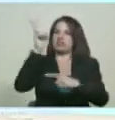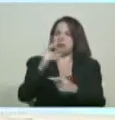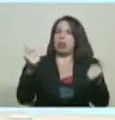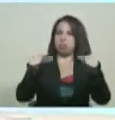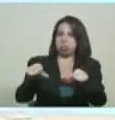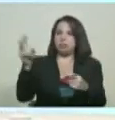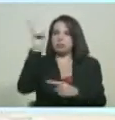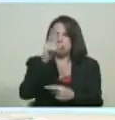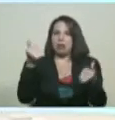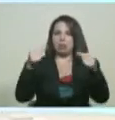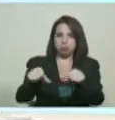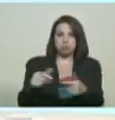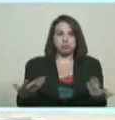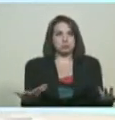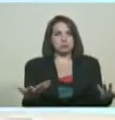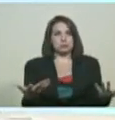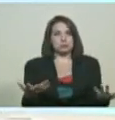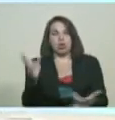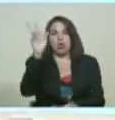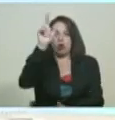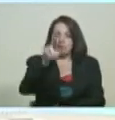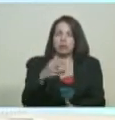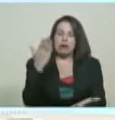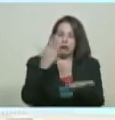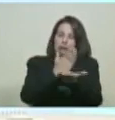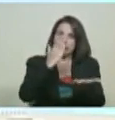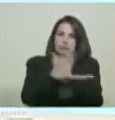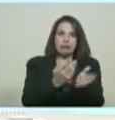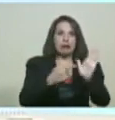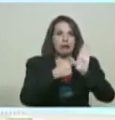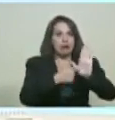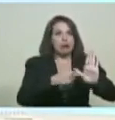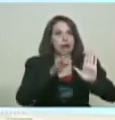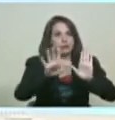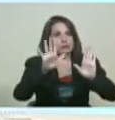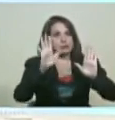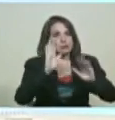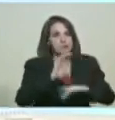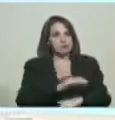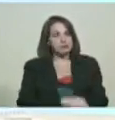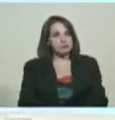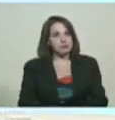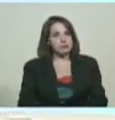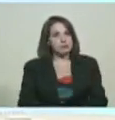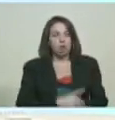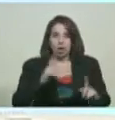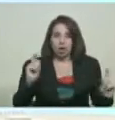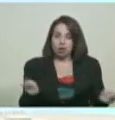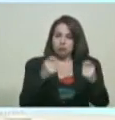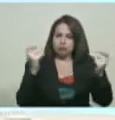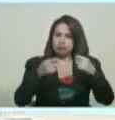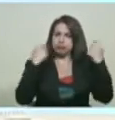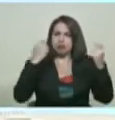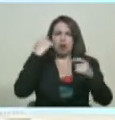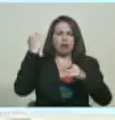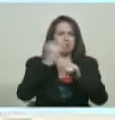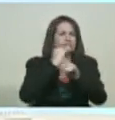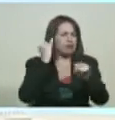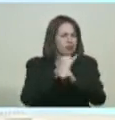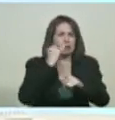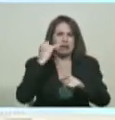todos los días reportajes en las televisoras todos los días campaña en las redes sociales todos los